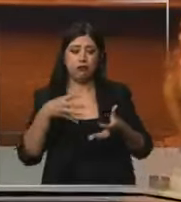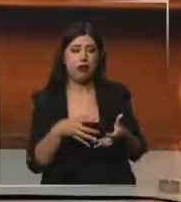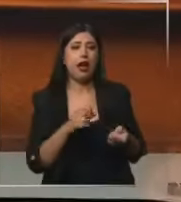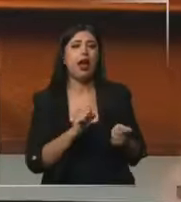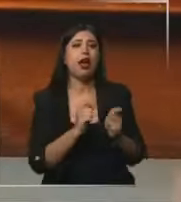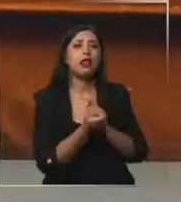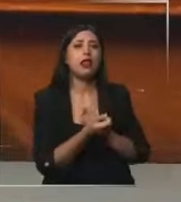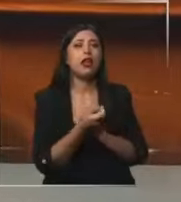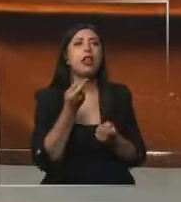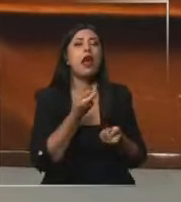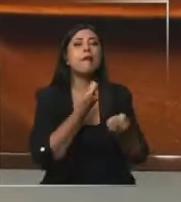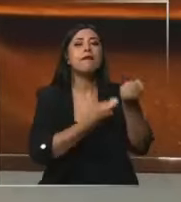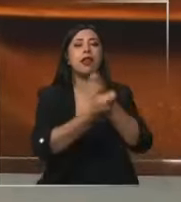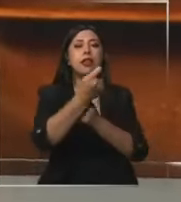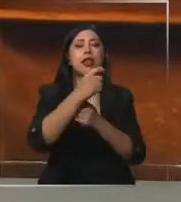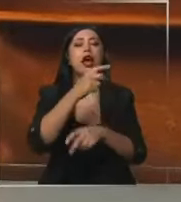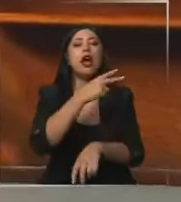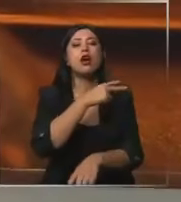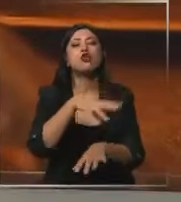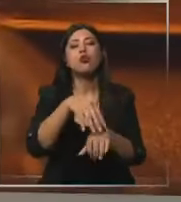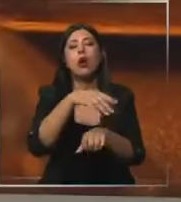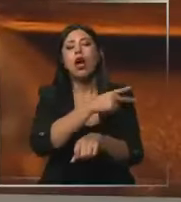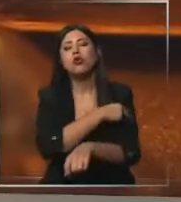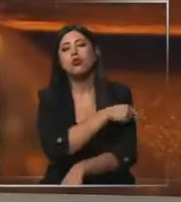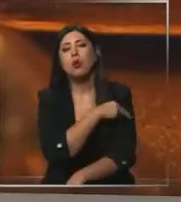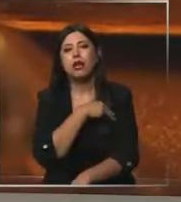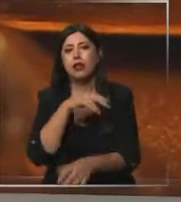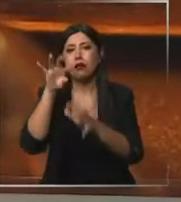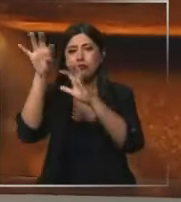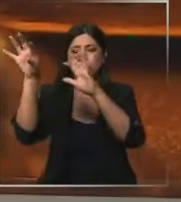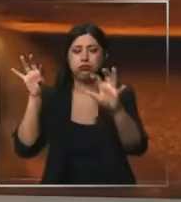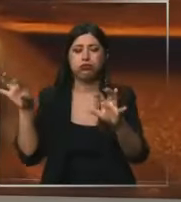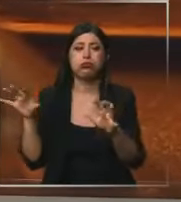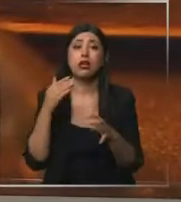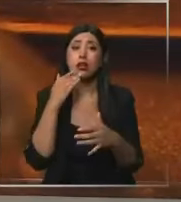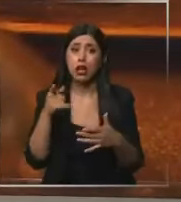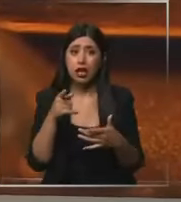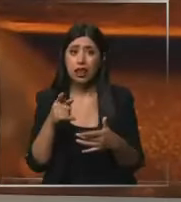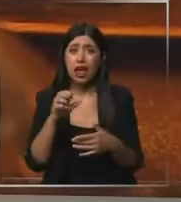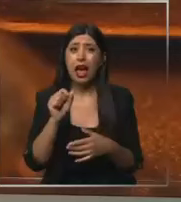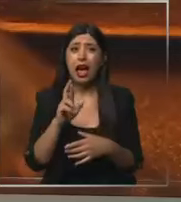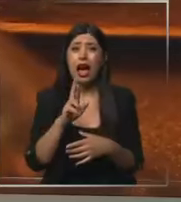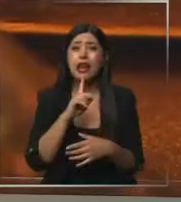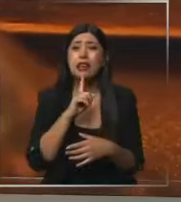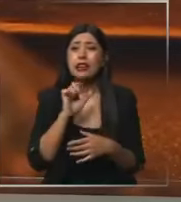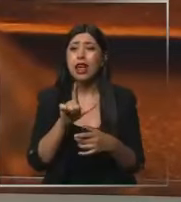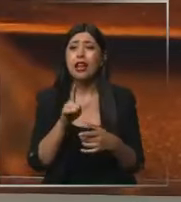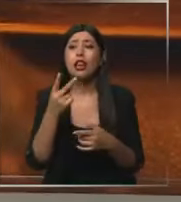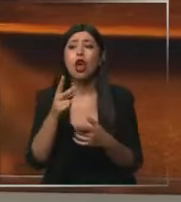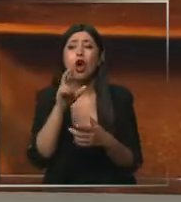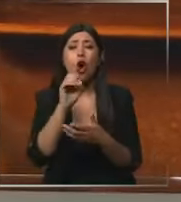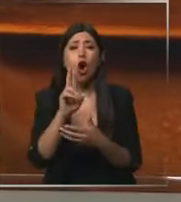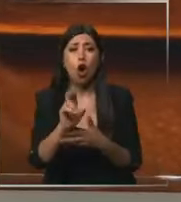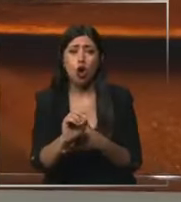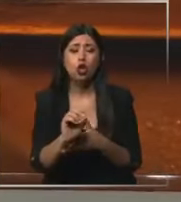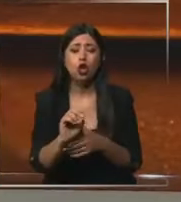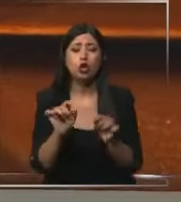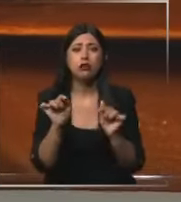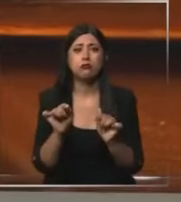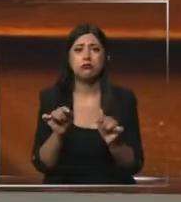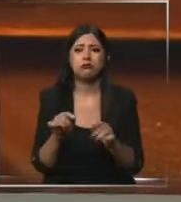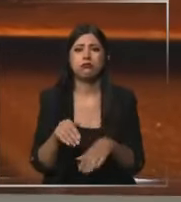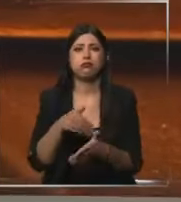Así operaba el denominado Cartel del Oro, una red de contrabando que tuvo millonarias ganancias gracias a este ilícito. Un grupo que fue desbaratado hace